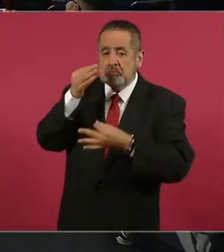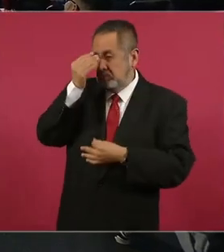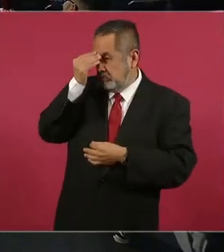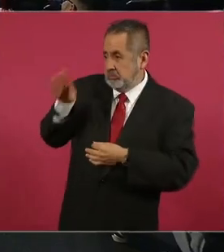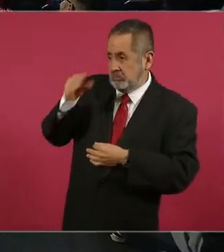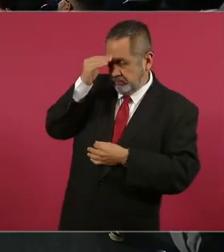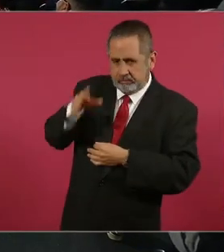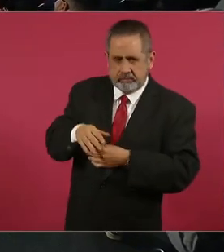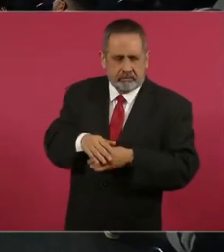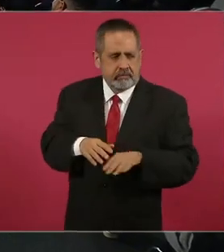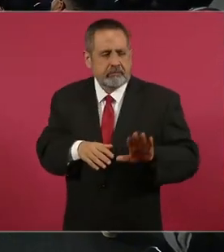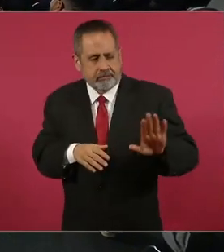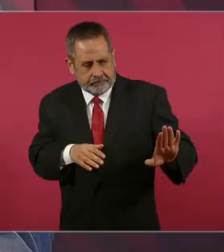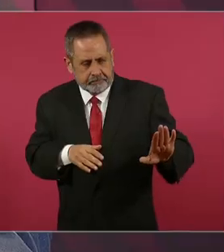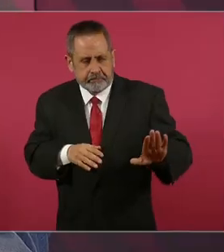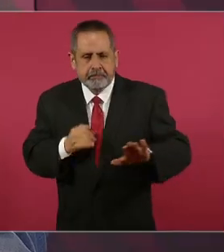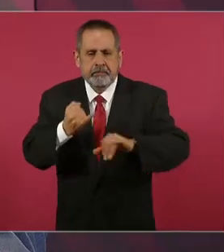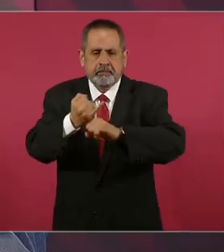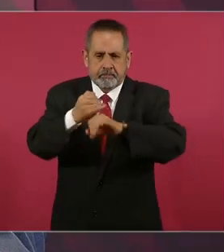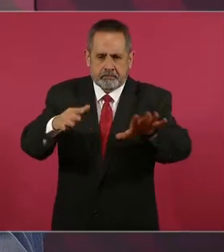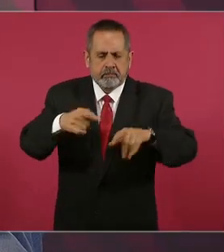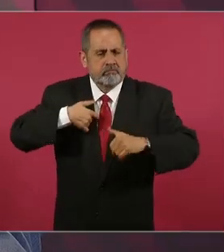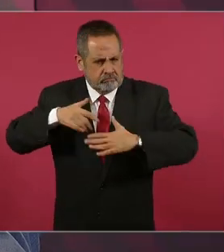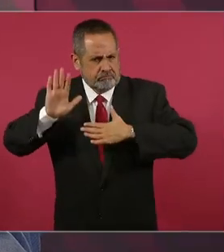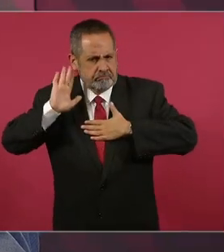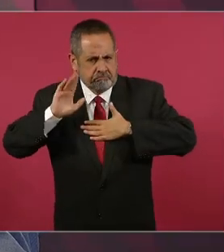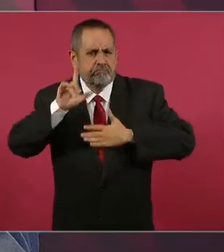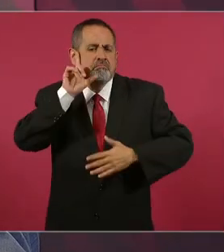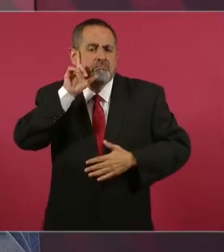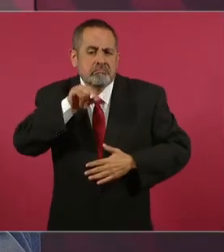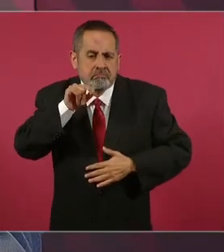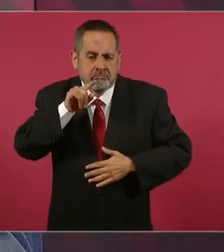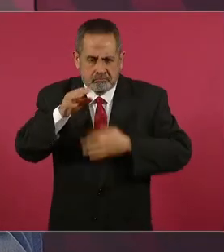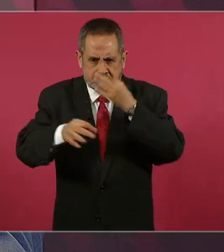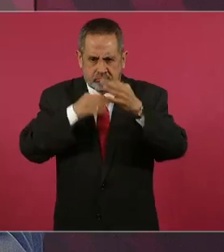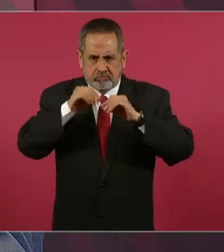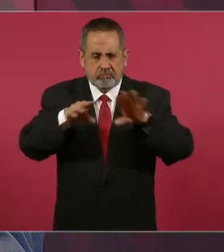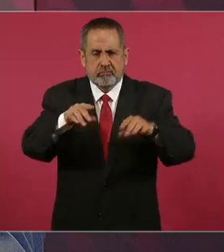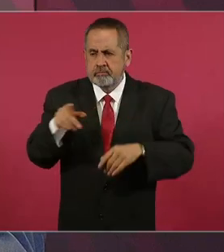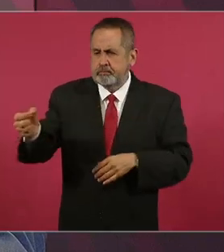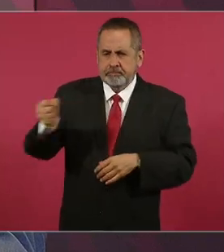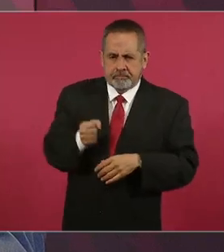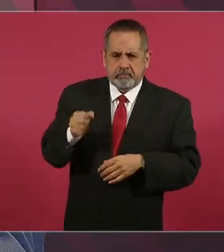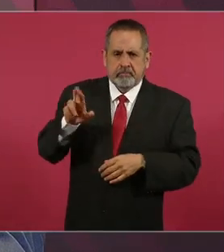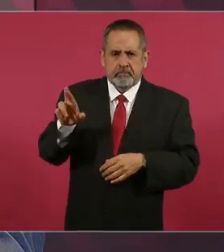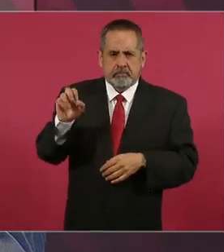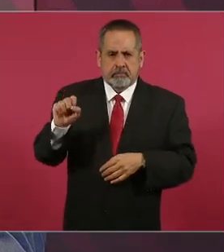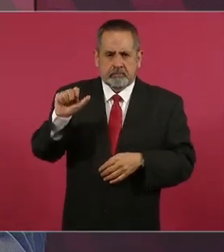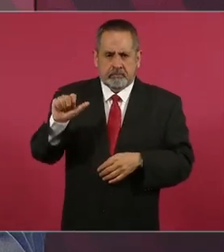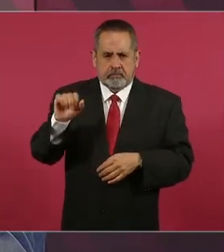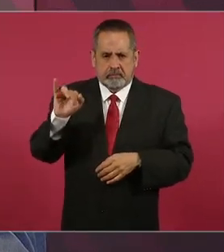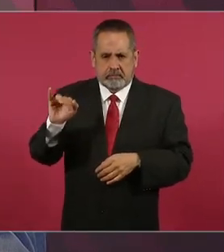Entonces, hay que informar. Entonces, nos comprometemos mañana a que esté aquí Rosa Isela